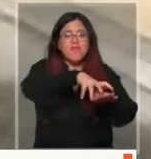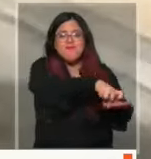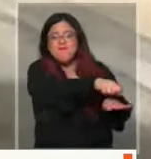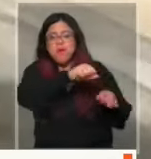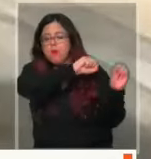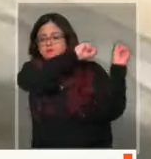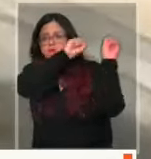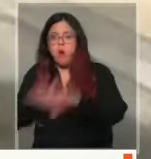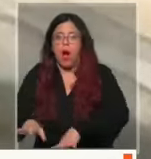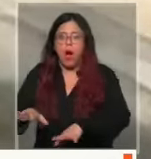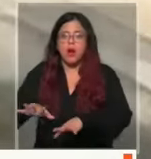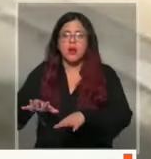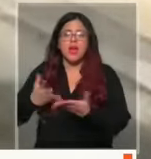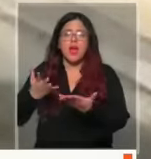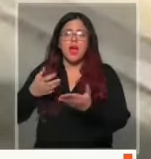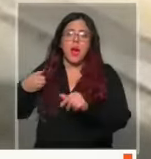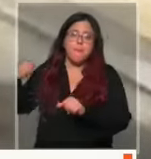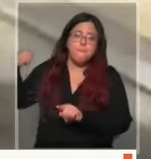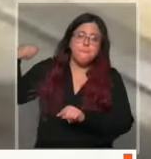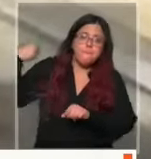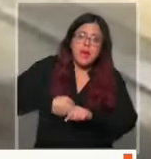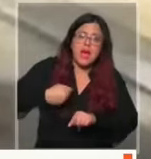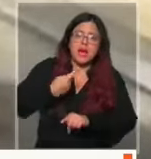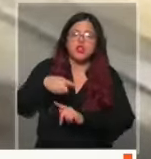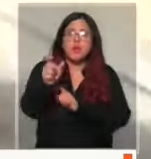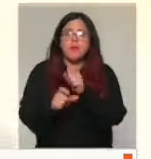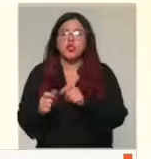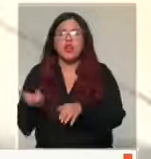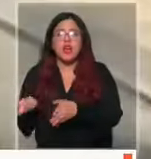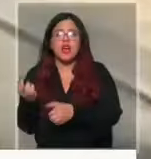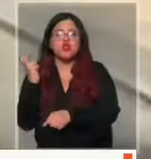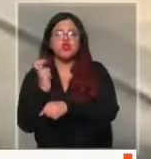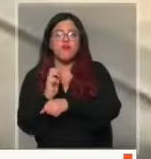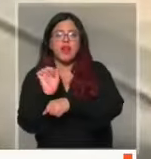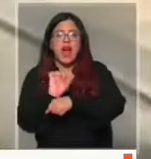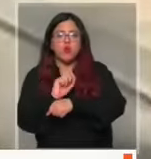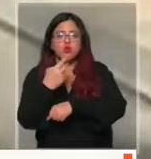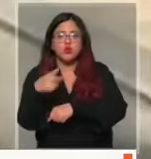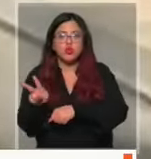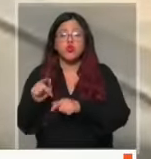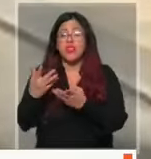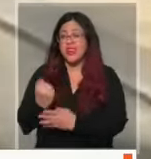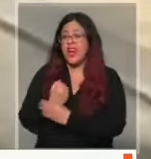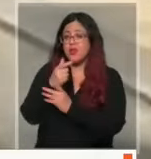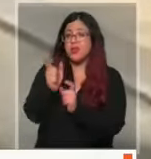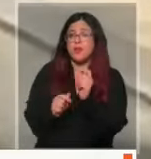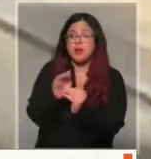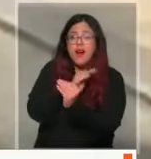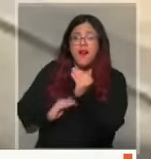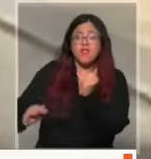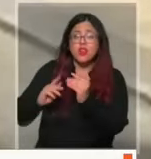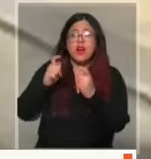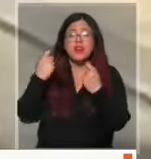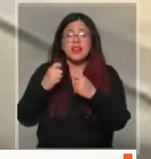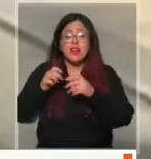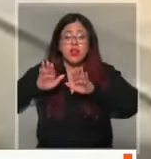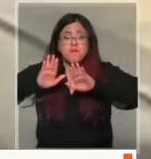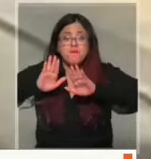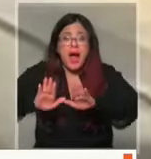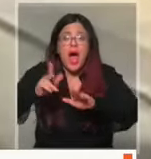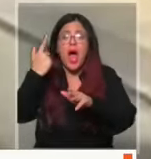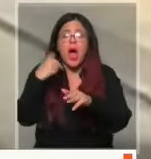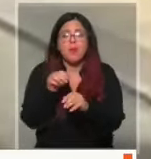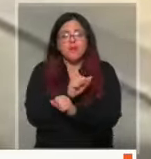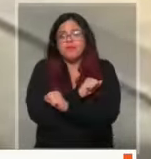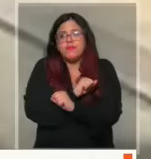piso. Le pegan mientras otros sujetos se llevan su auto. Al final, con ayuda de vecinos, intenta detenerlos, pero nada